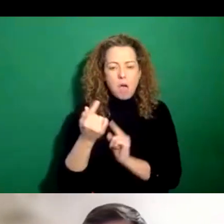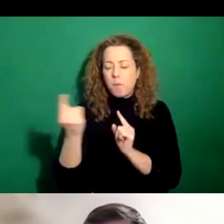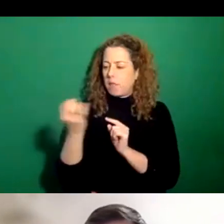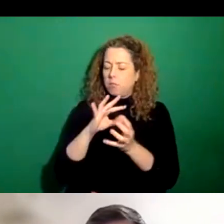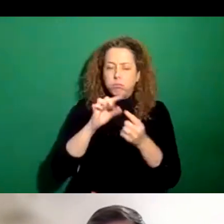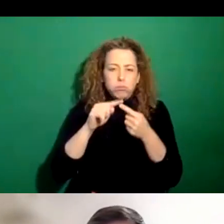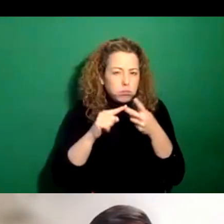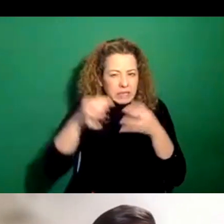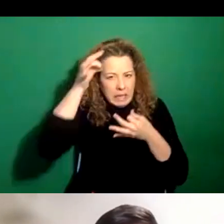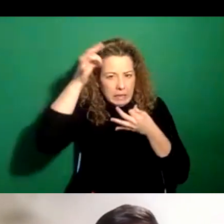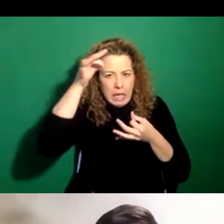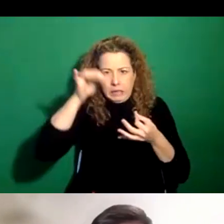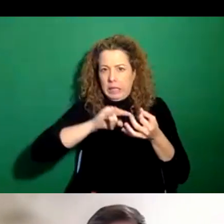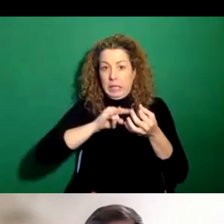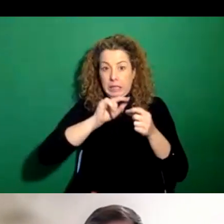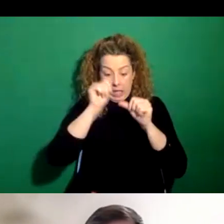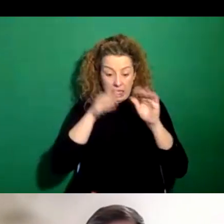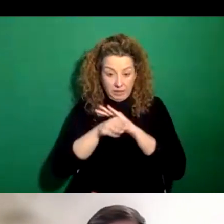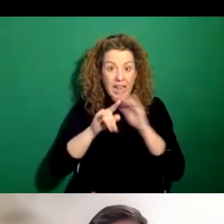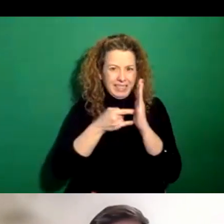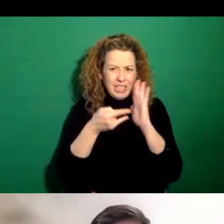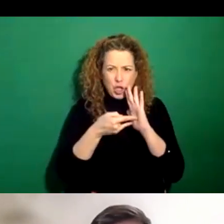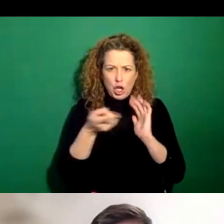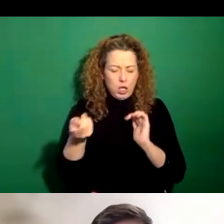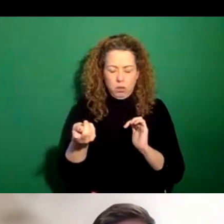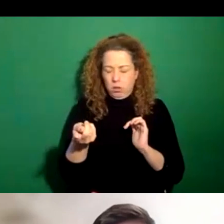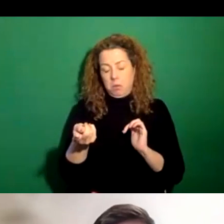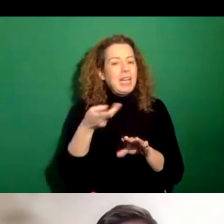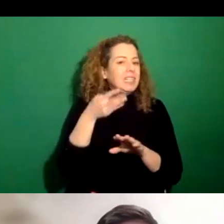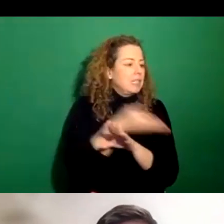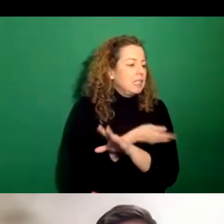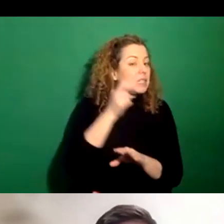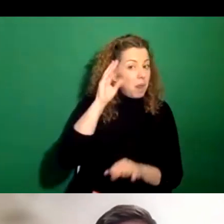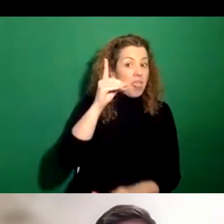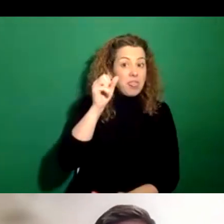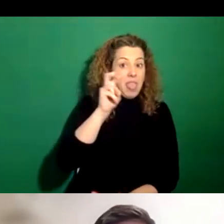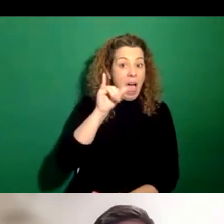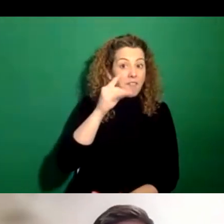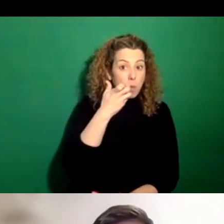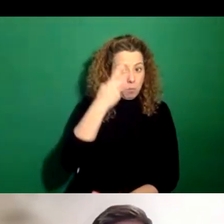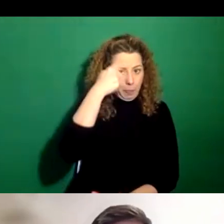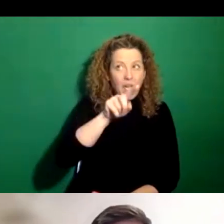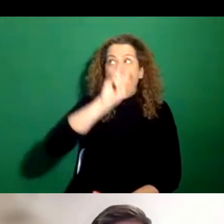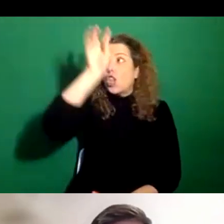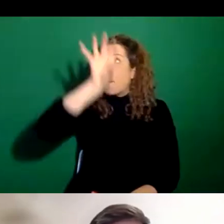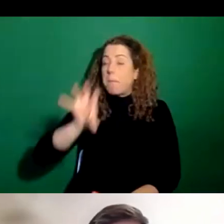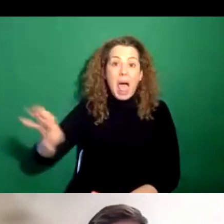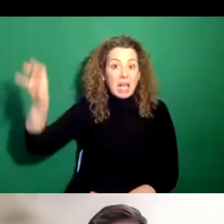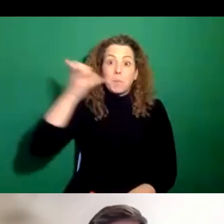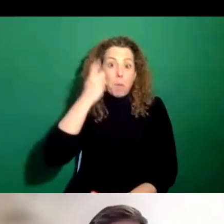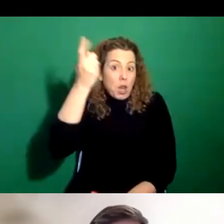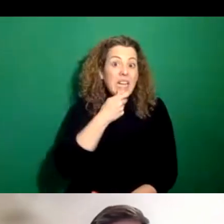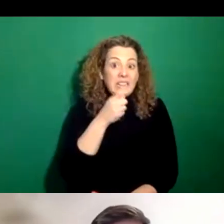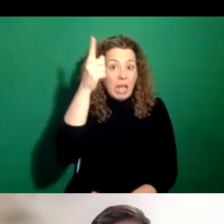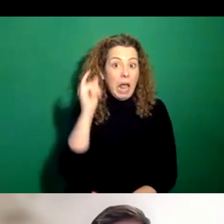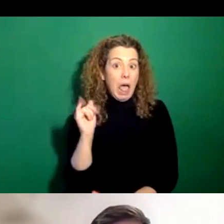tiene que tener cual. Es decir, aquí tenemos que partir de la experiencia, pues como tiene David, de lo que se realiza en otros países como el Reino Unido, que